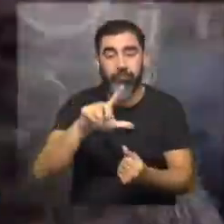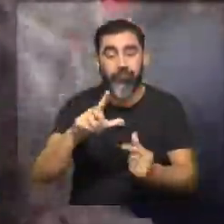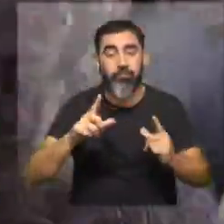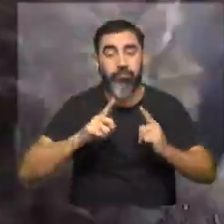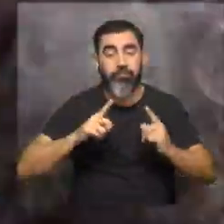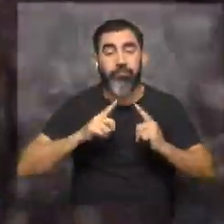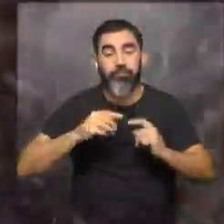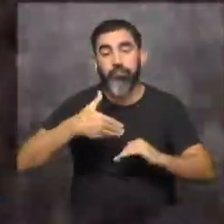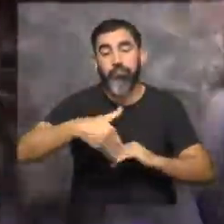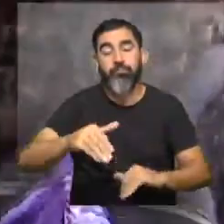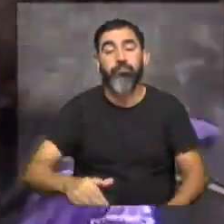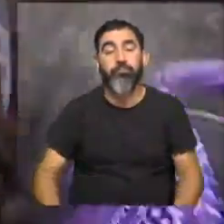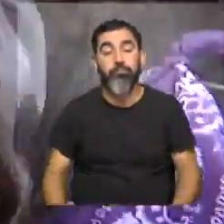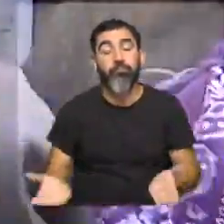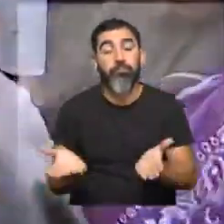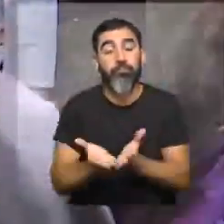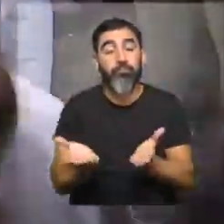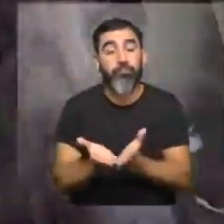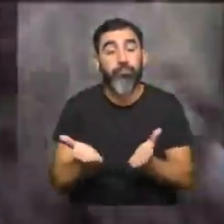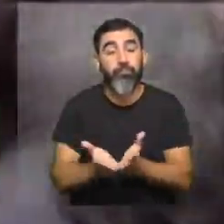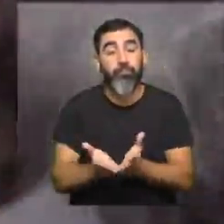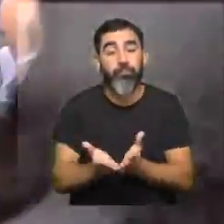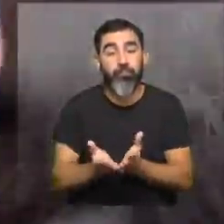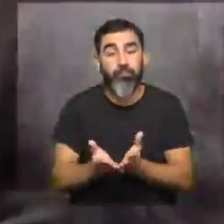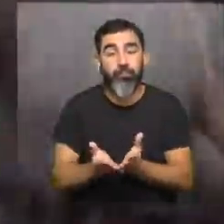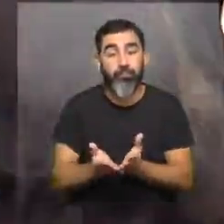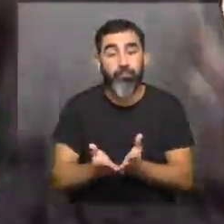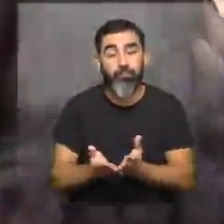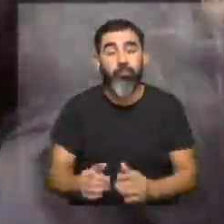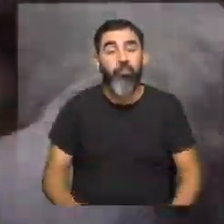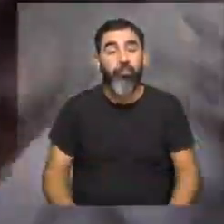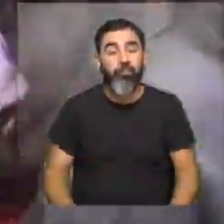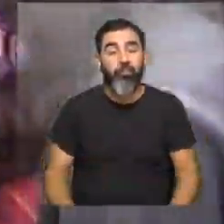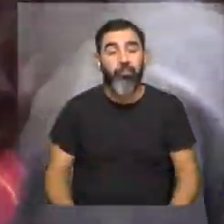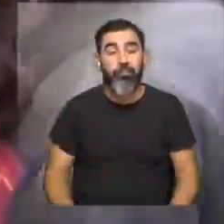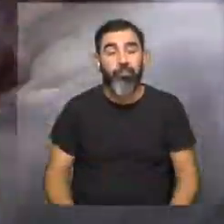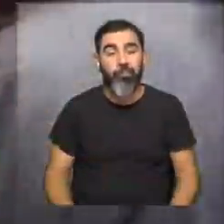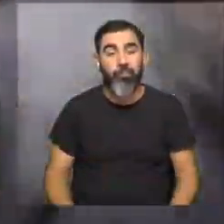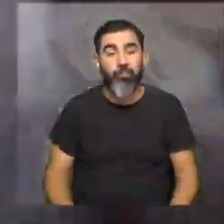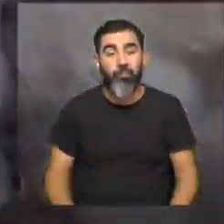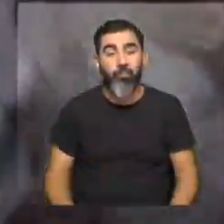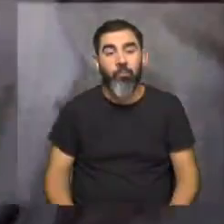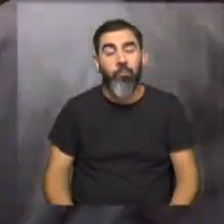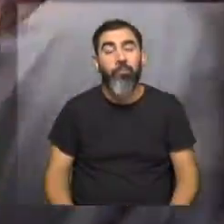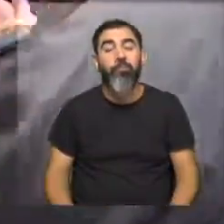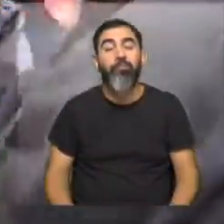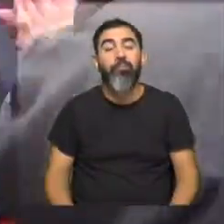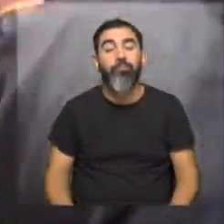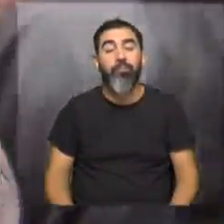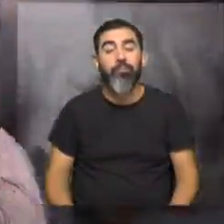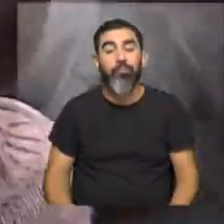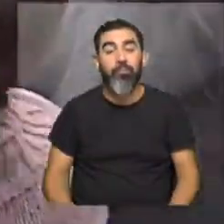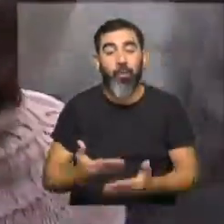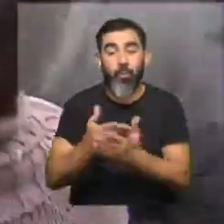de los próximos pasos. Los estudiantes ahora, seguramente ustedes están acompañando mi relato con las imágenes de lo que pasaba hace